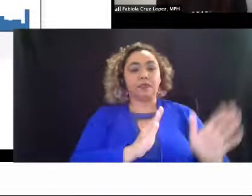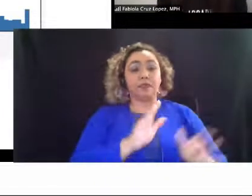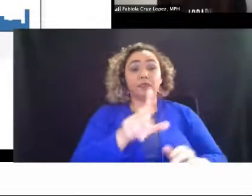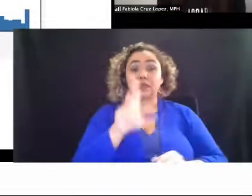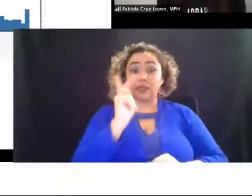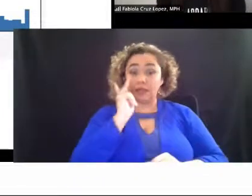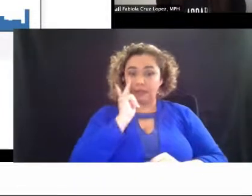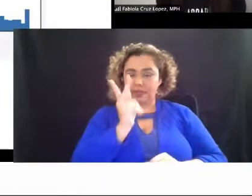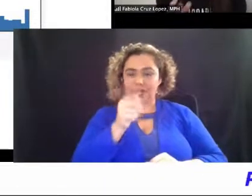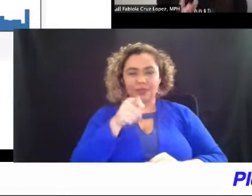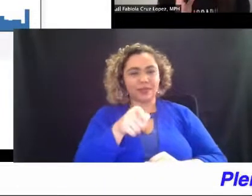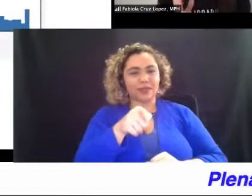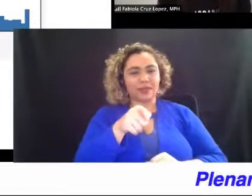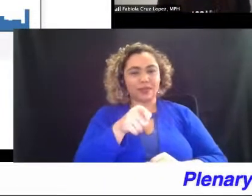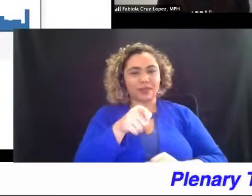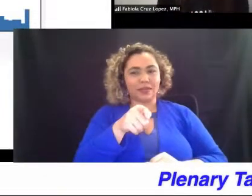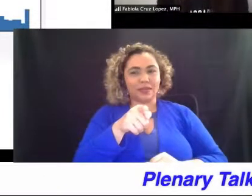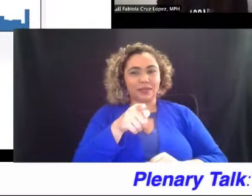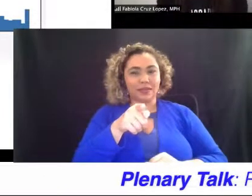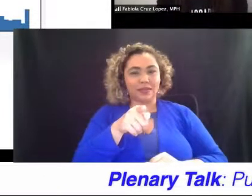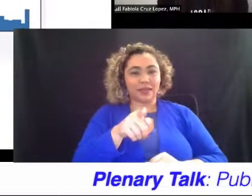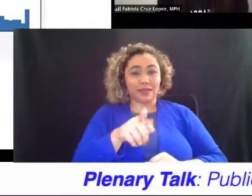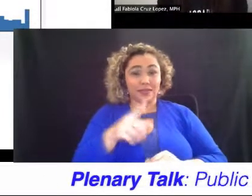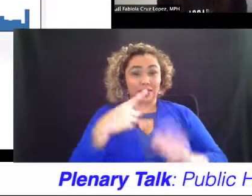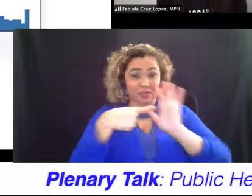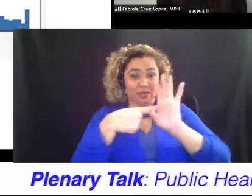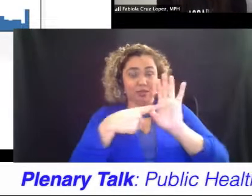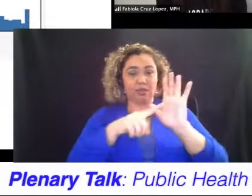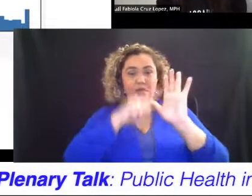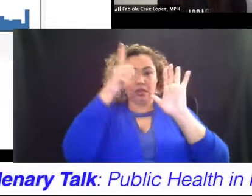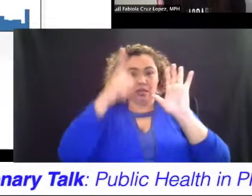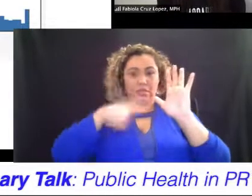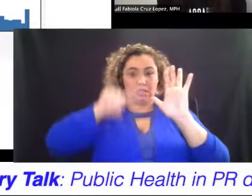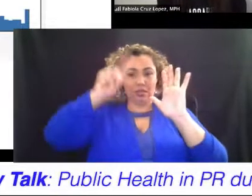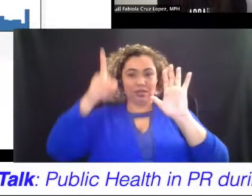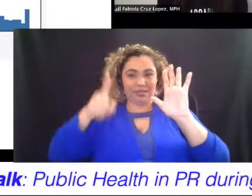fíjense, esta gráfica que les estoy presentando son los días